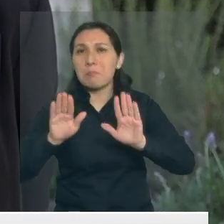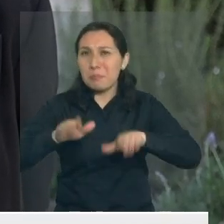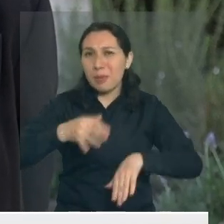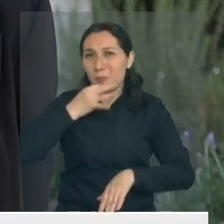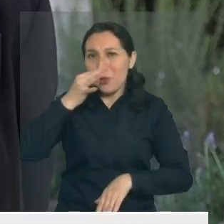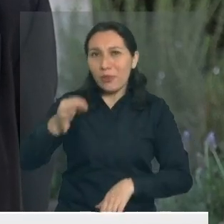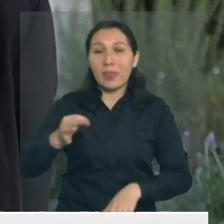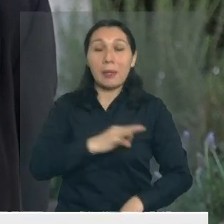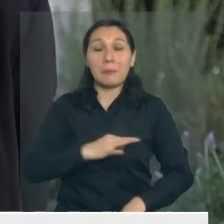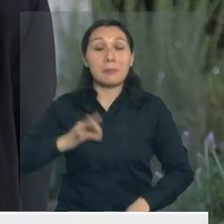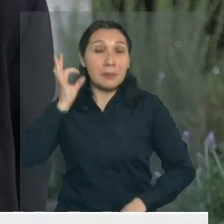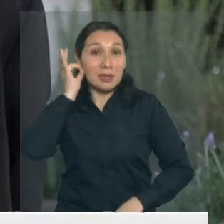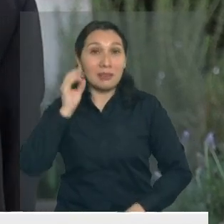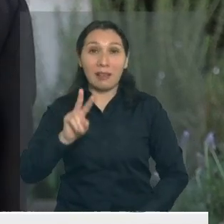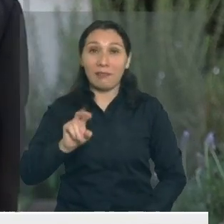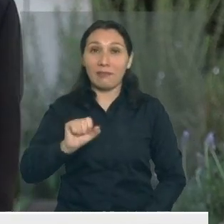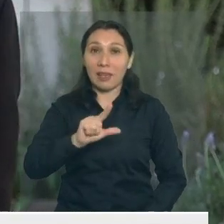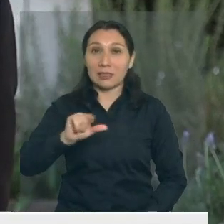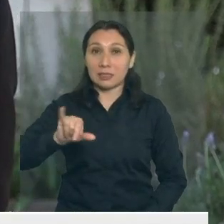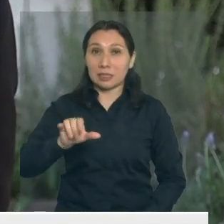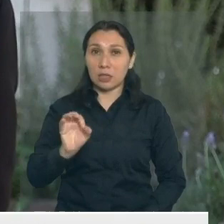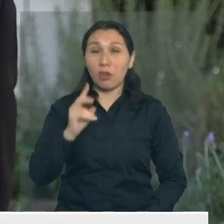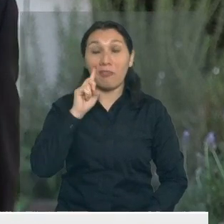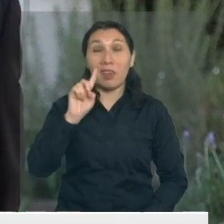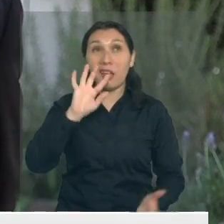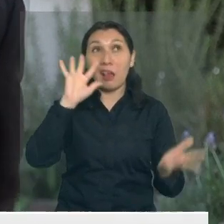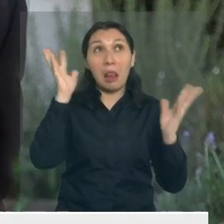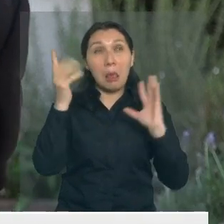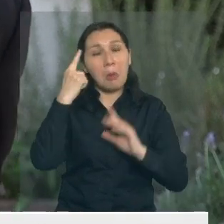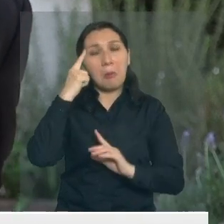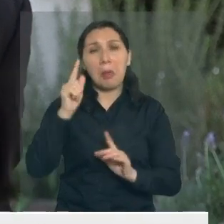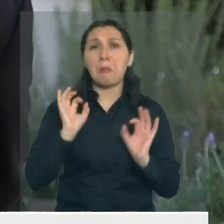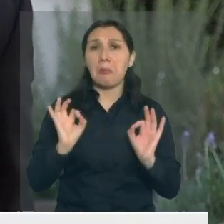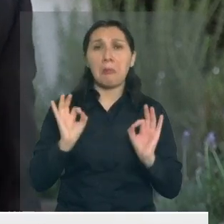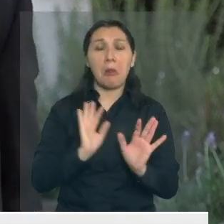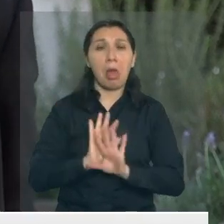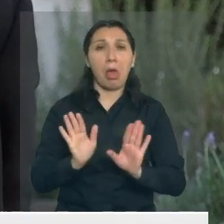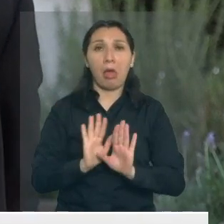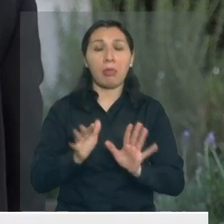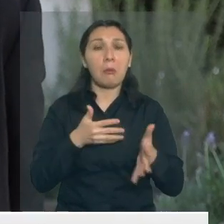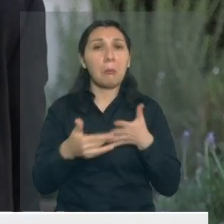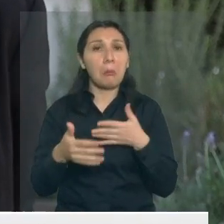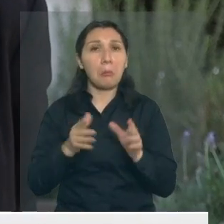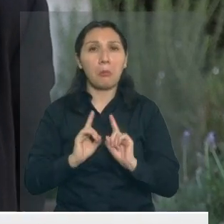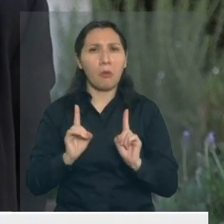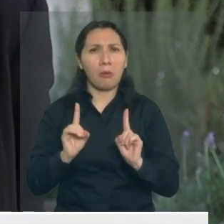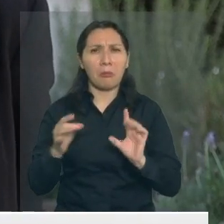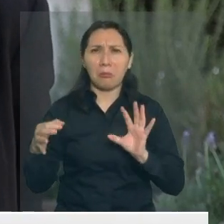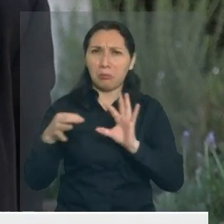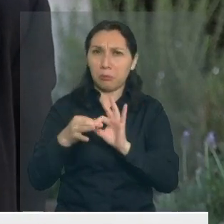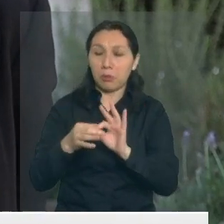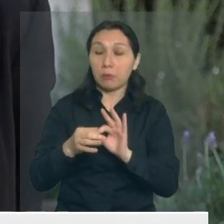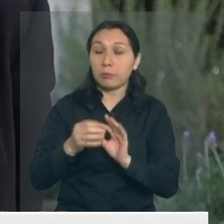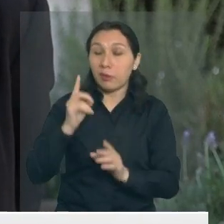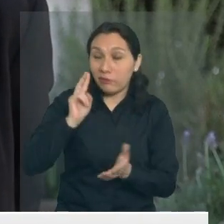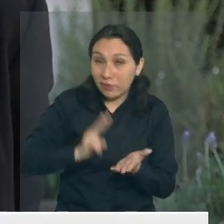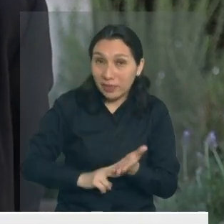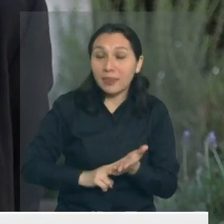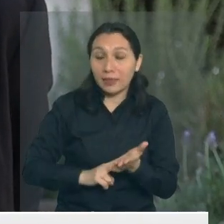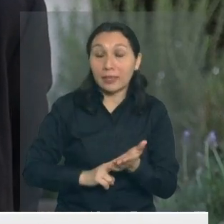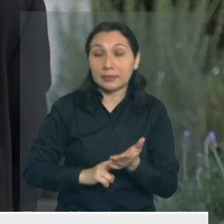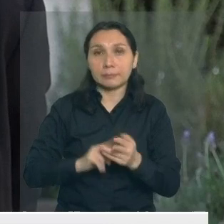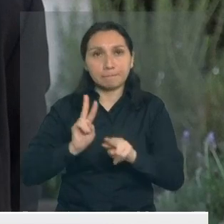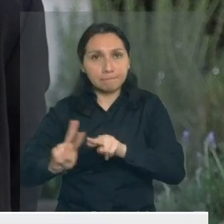lo mencionaba la ministra Vallejo, vemos un clima que pareciera no estar tan correlacionado, pero sin duda